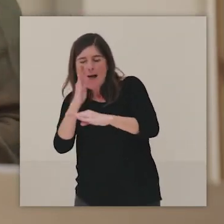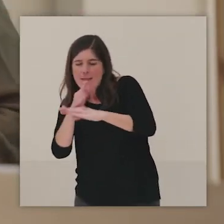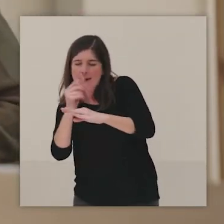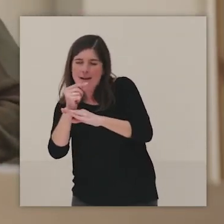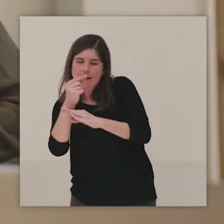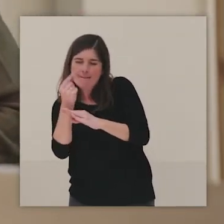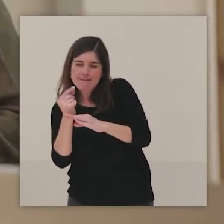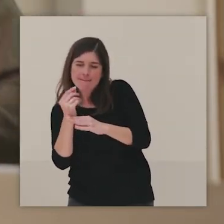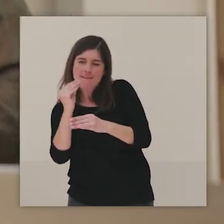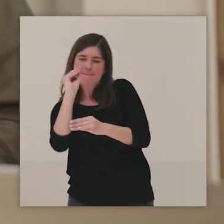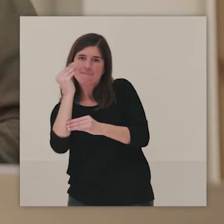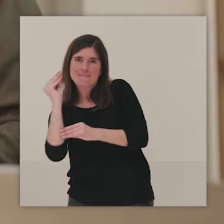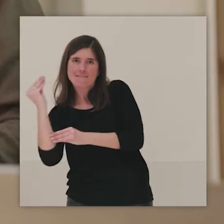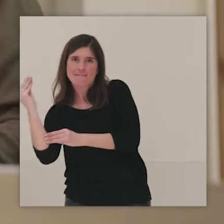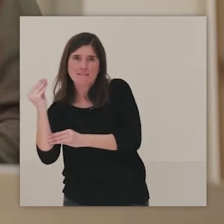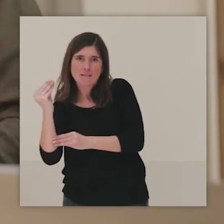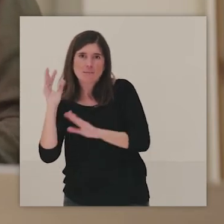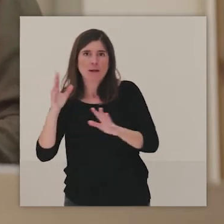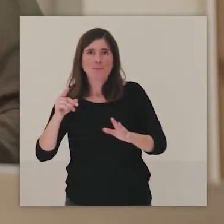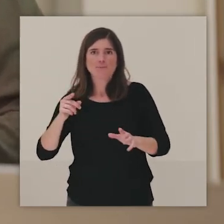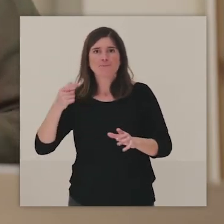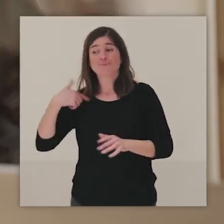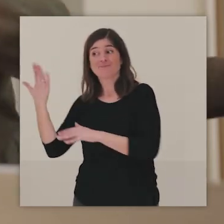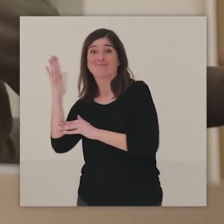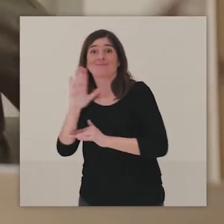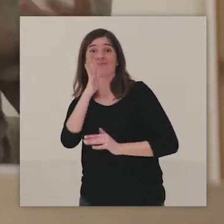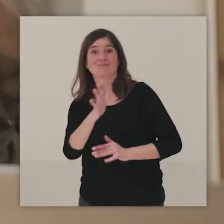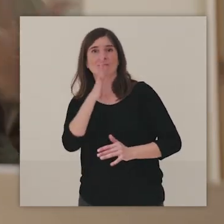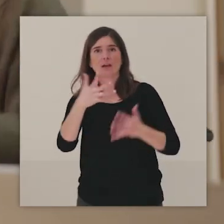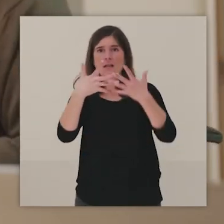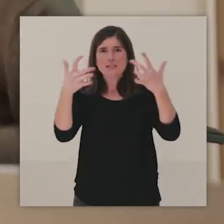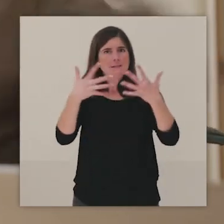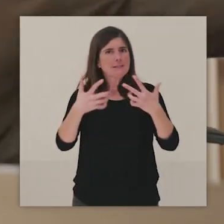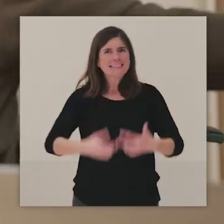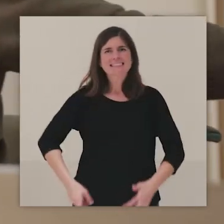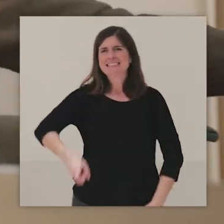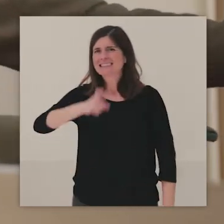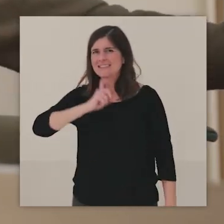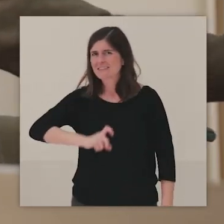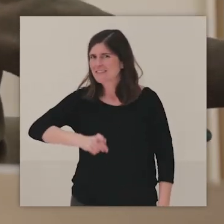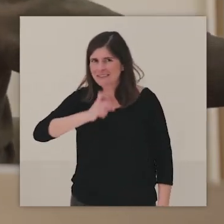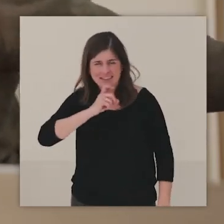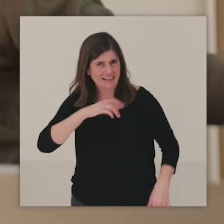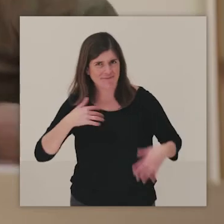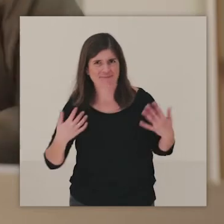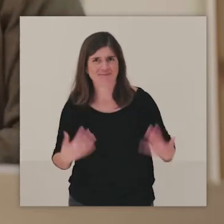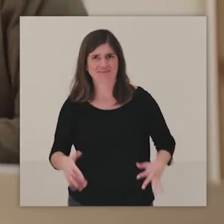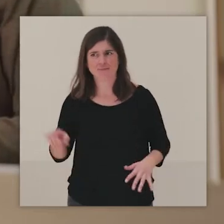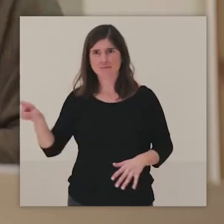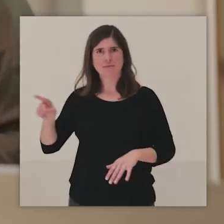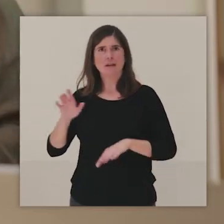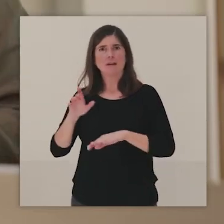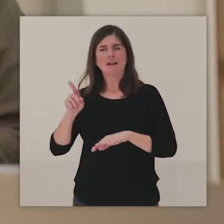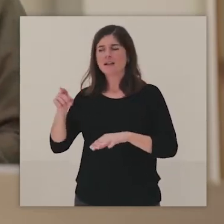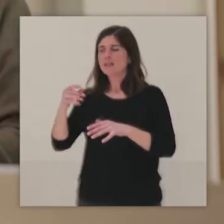tal. Pero fijaos la manera de transmitirlo. ¿Para quién se ha dirigido el que ha redactado esto? Pues